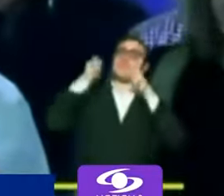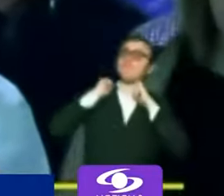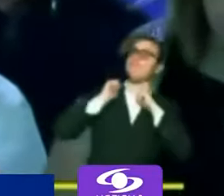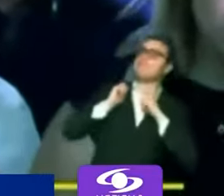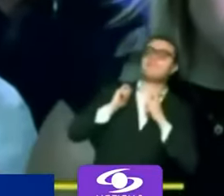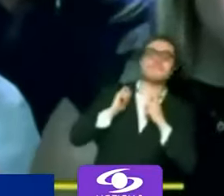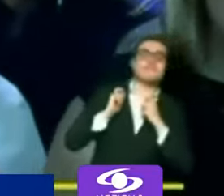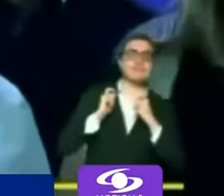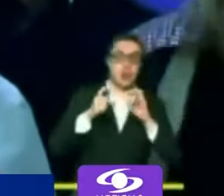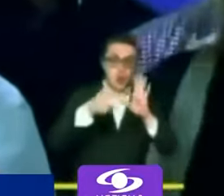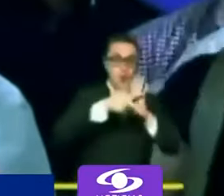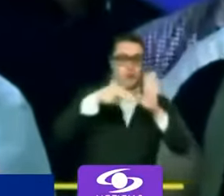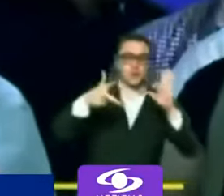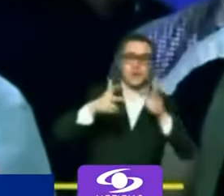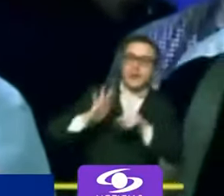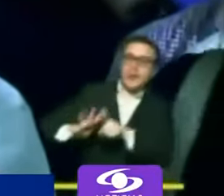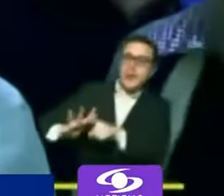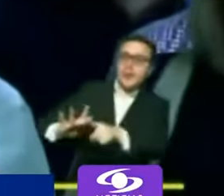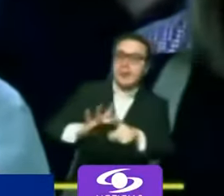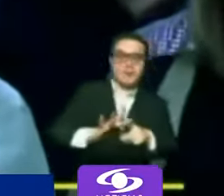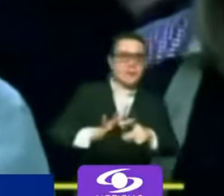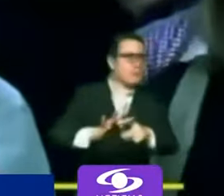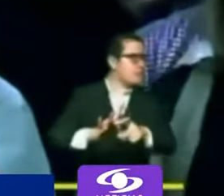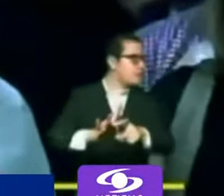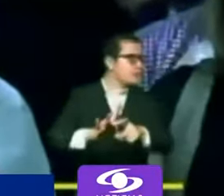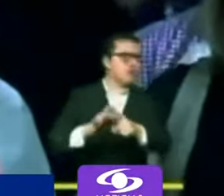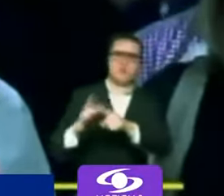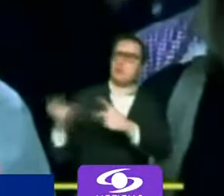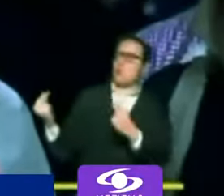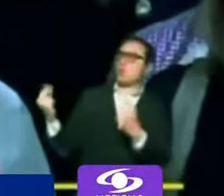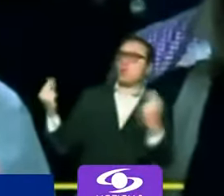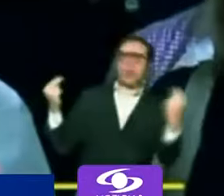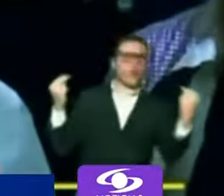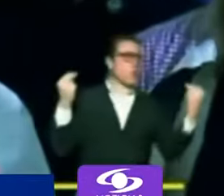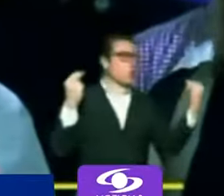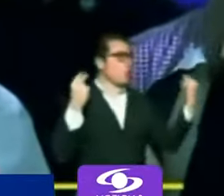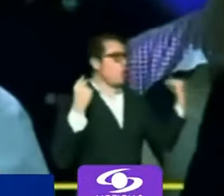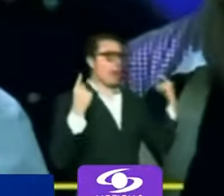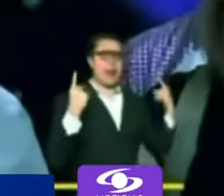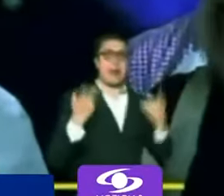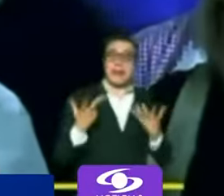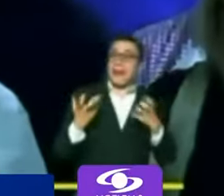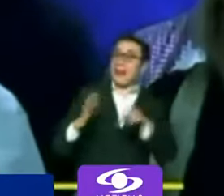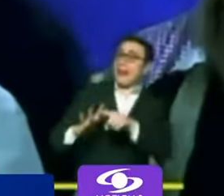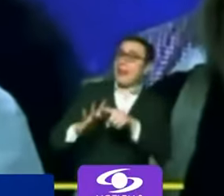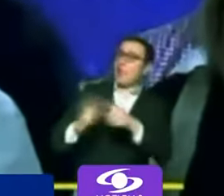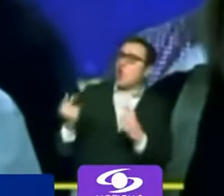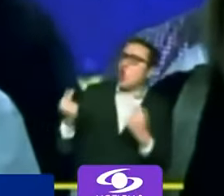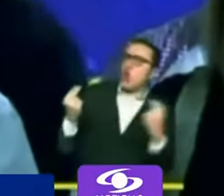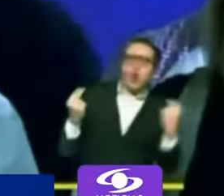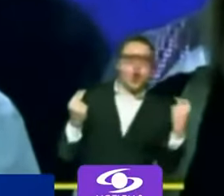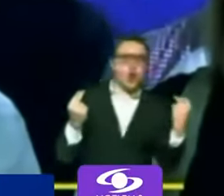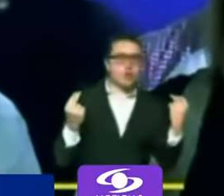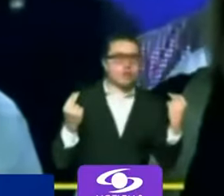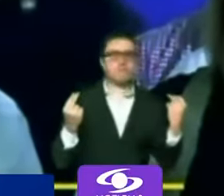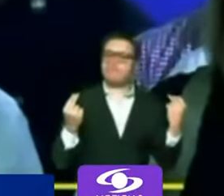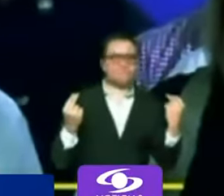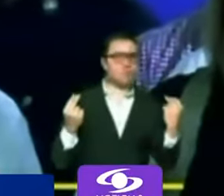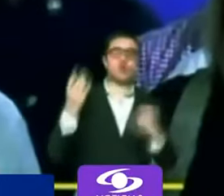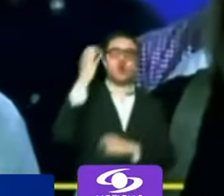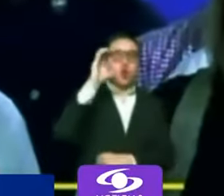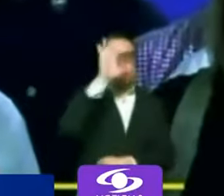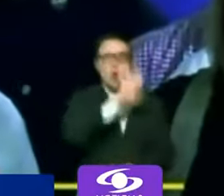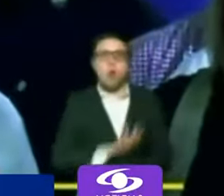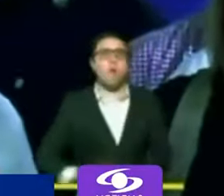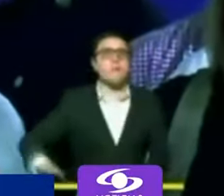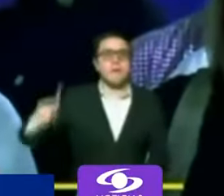aplicar la Constitución porque lo rodean para no aplicarla y le impiden entonces Colombia tiene que ir a una